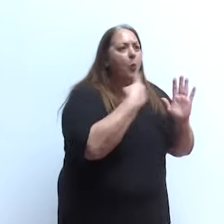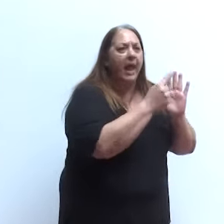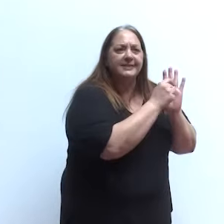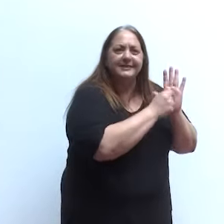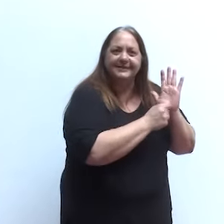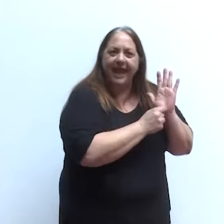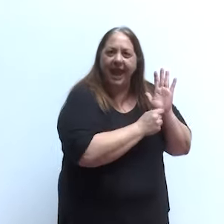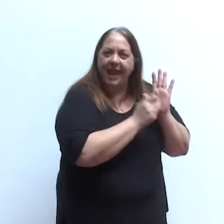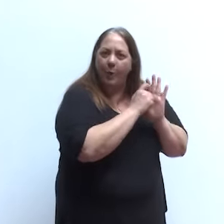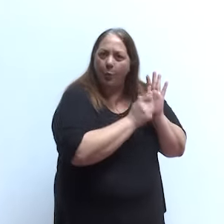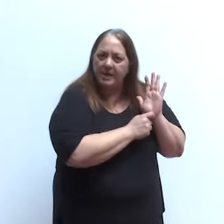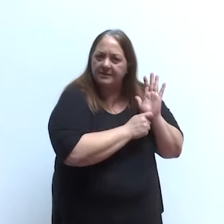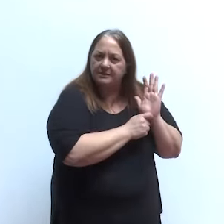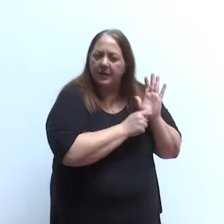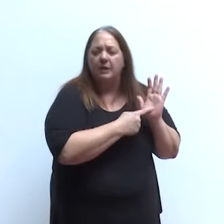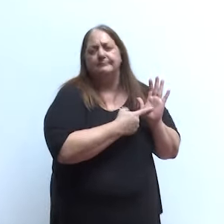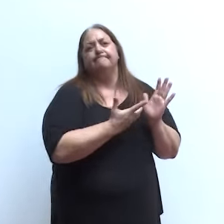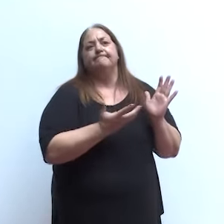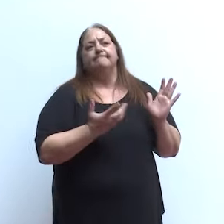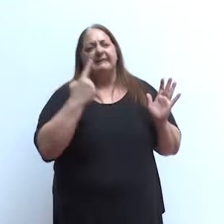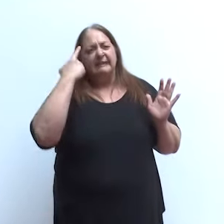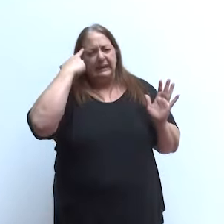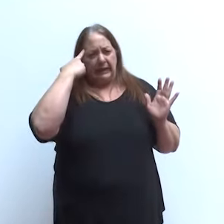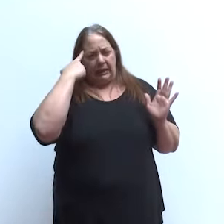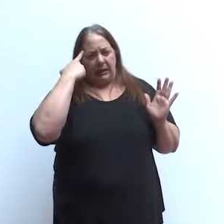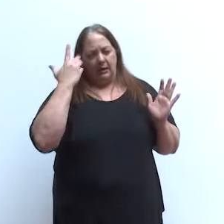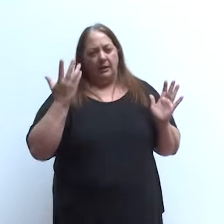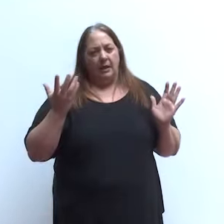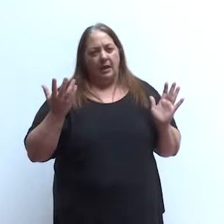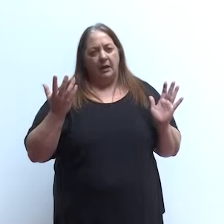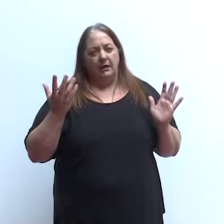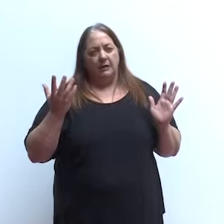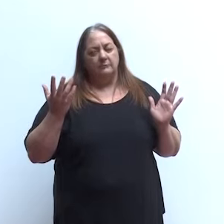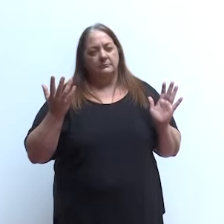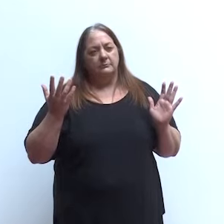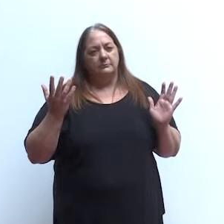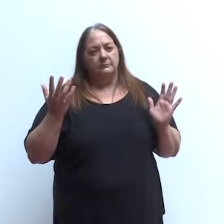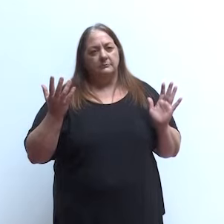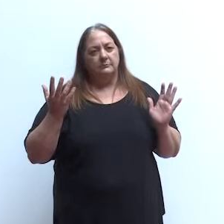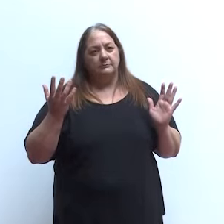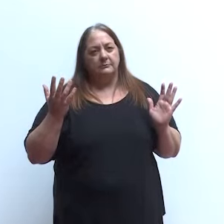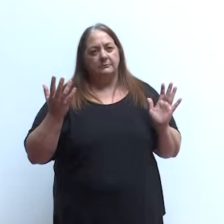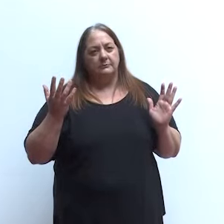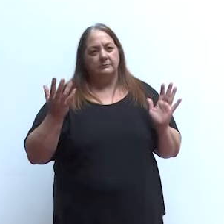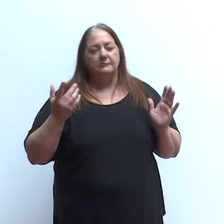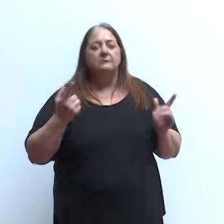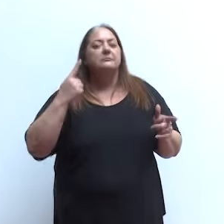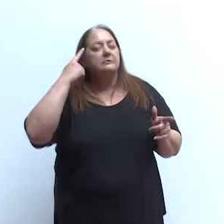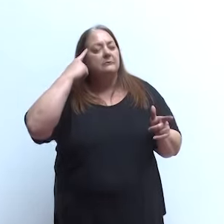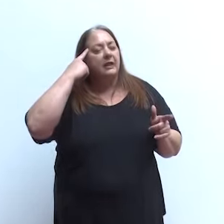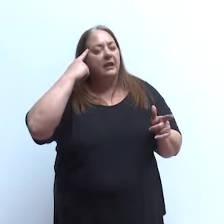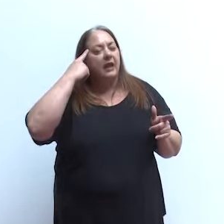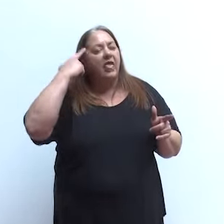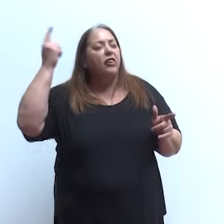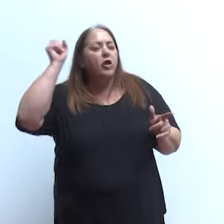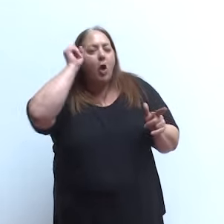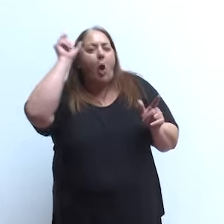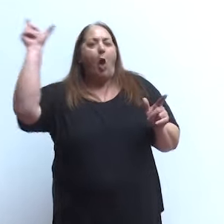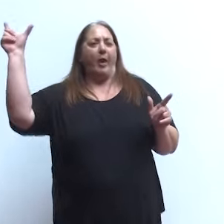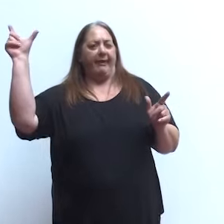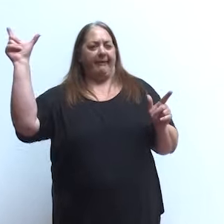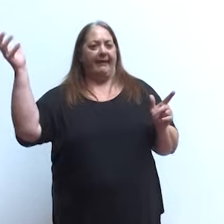no no es la expresión de una idea mucho menos de una ideología articulada Javier no está